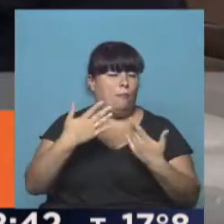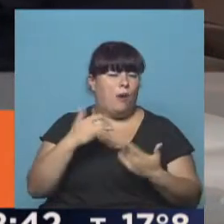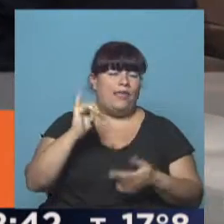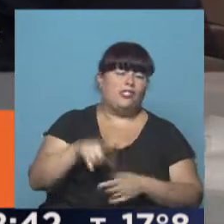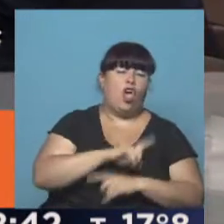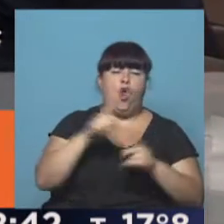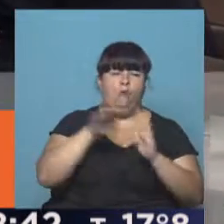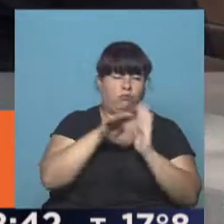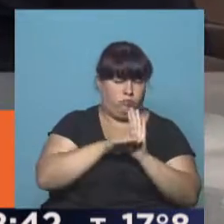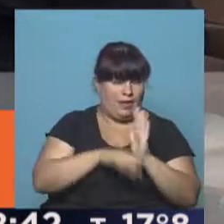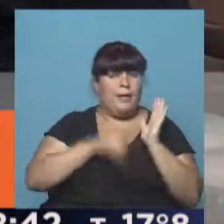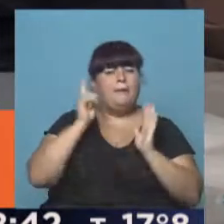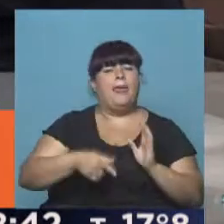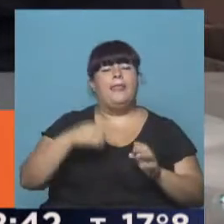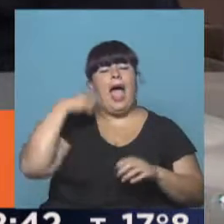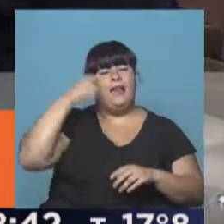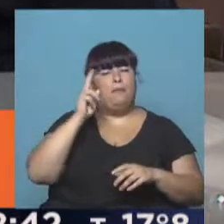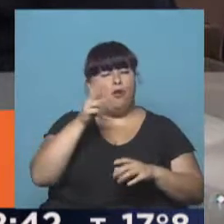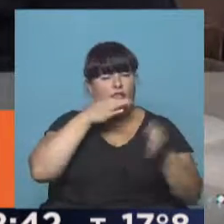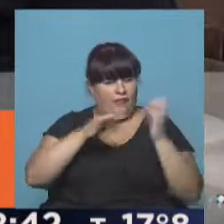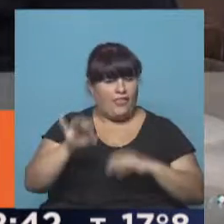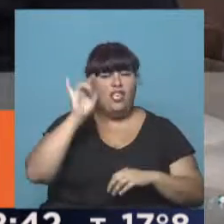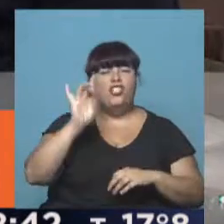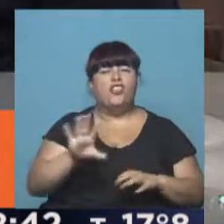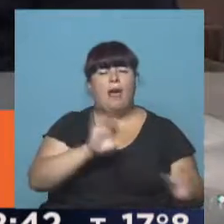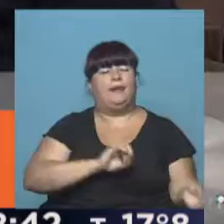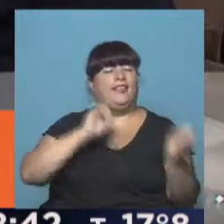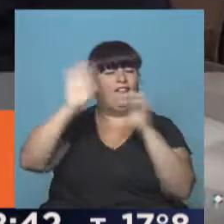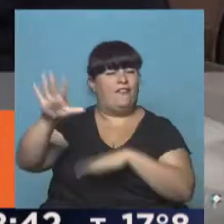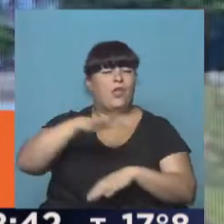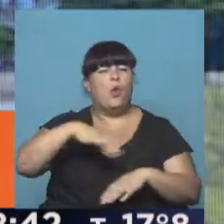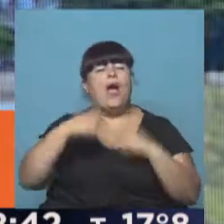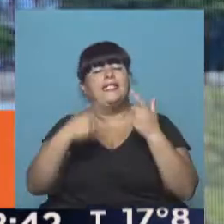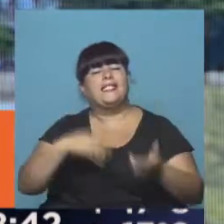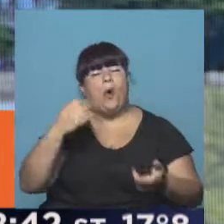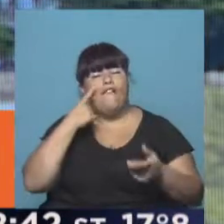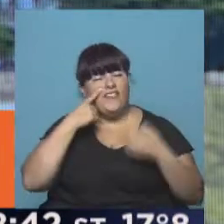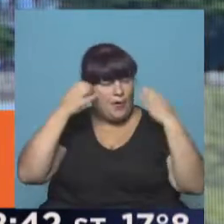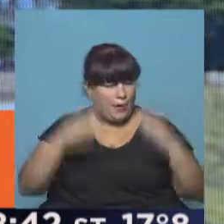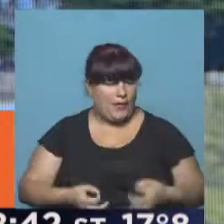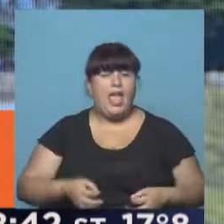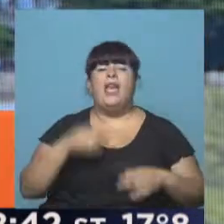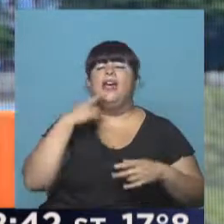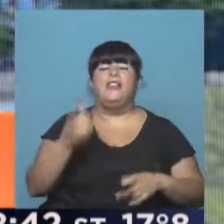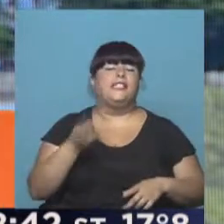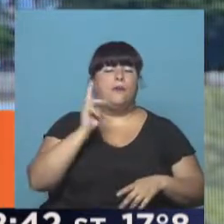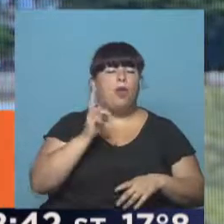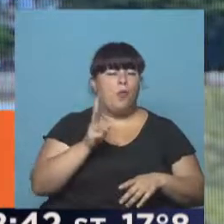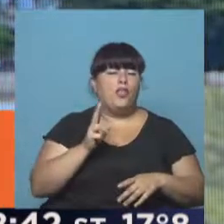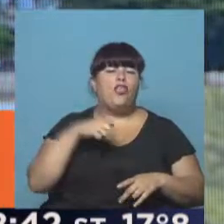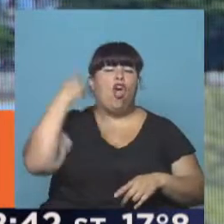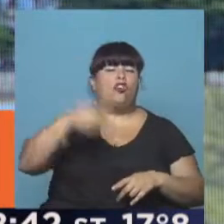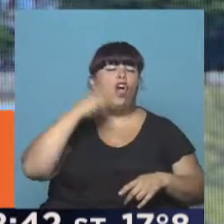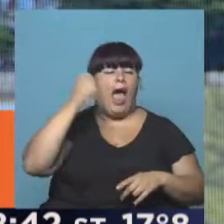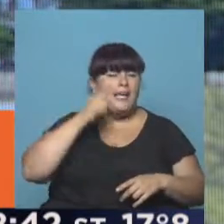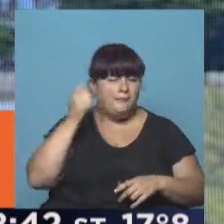puede ser se definió que los animales no pueden ser vendidos solos pueden ser trasladados a lugares que garanticen el bienestar animal se definió que no pueden ingresar nuevos